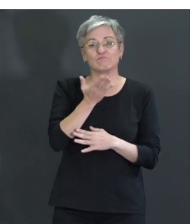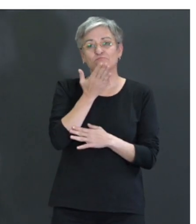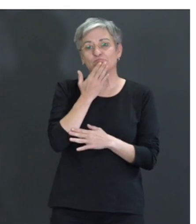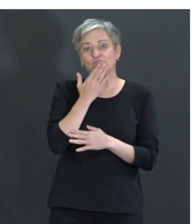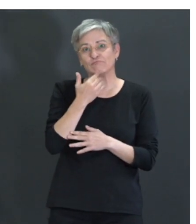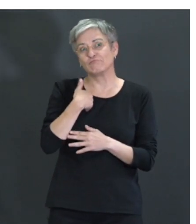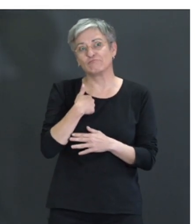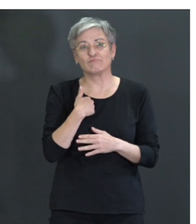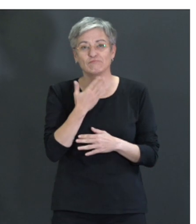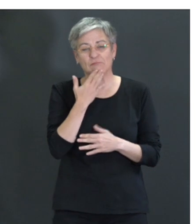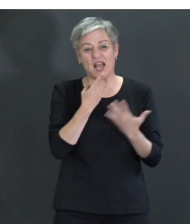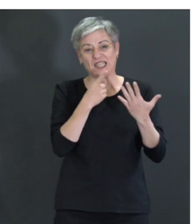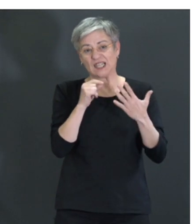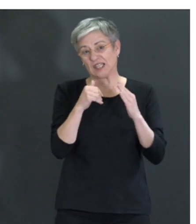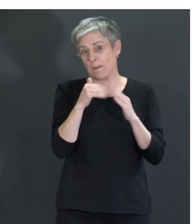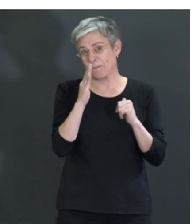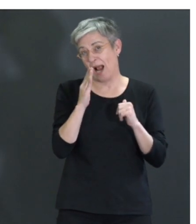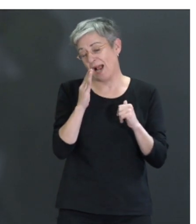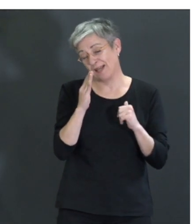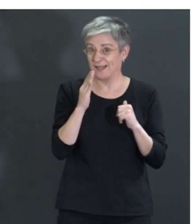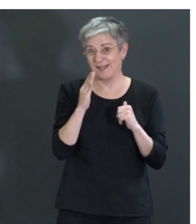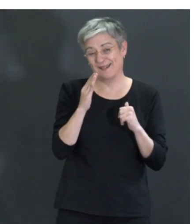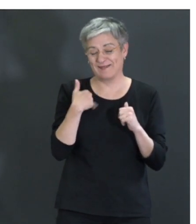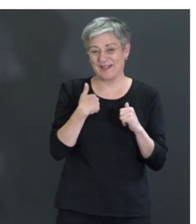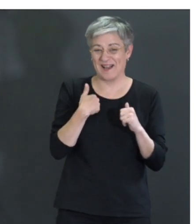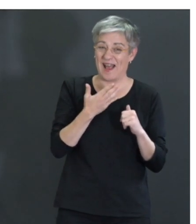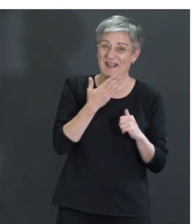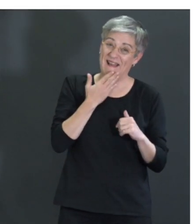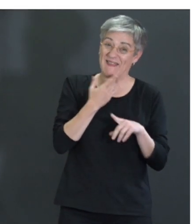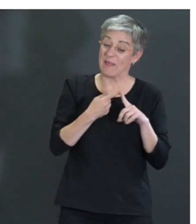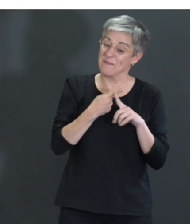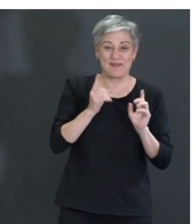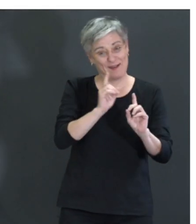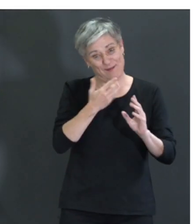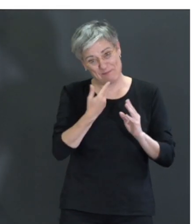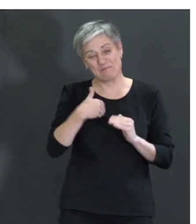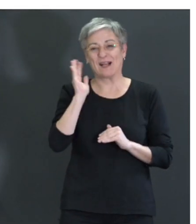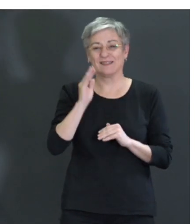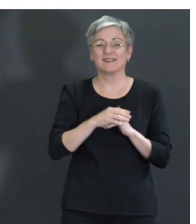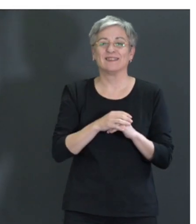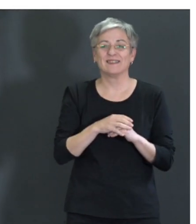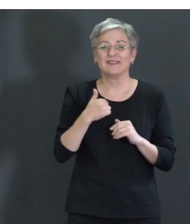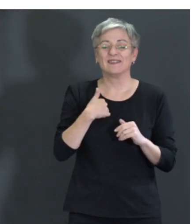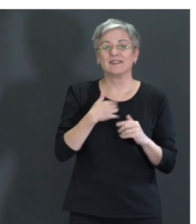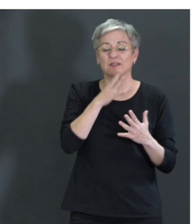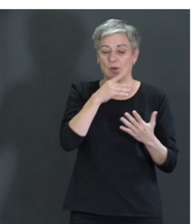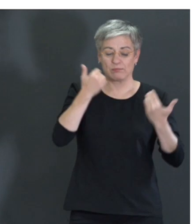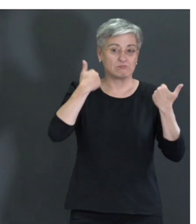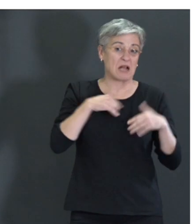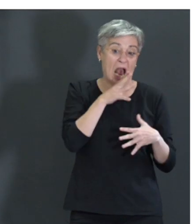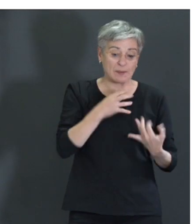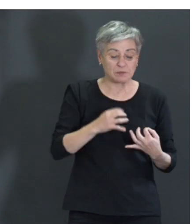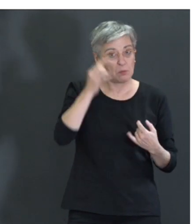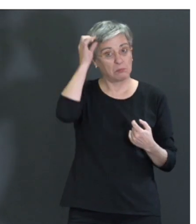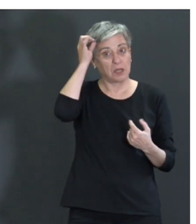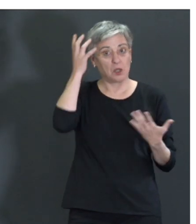he cumplido ya más de 60 años, o sea que ya estoy por encima de la mediana. Y bueno, ahora mismo pues llevo el pelo